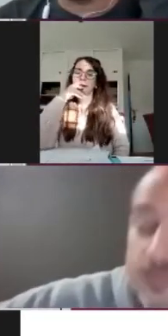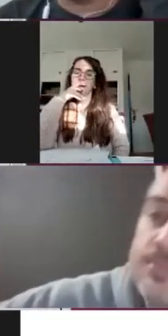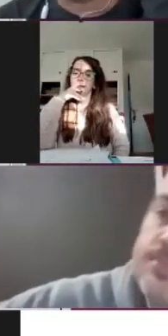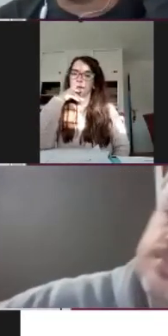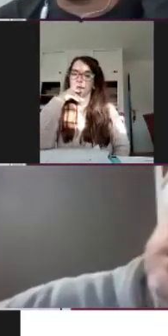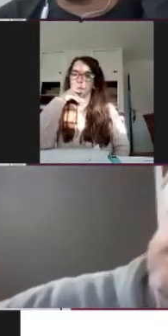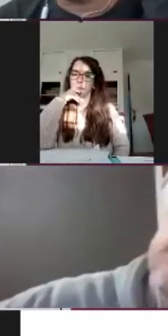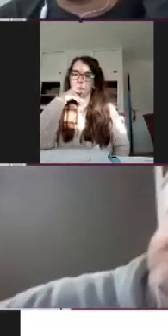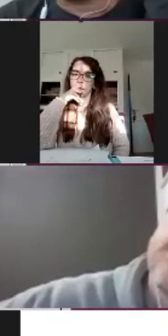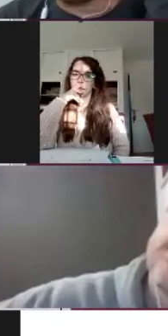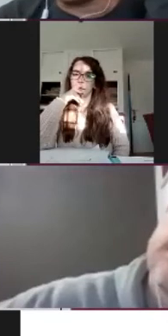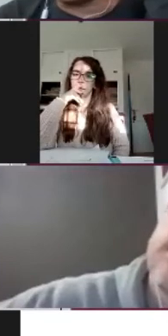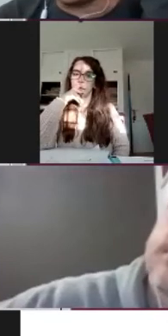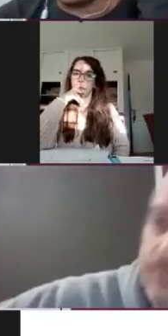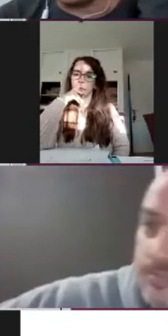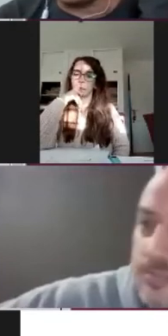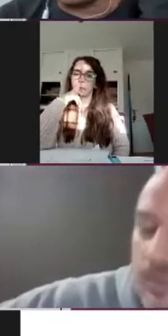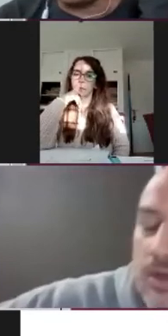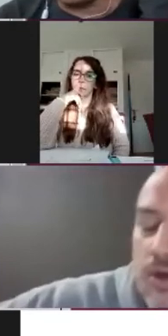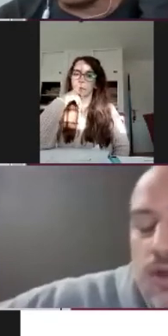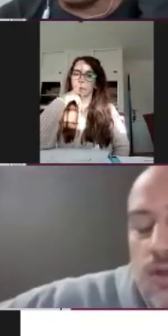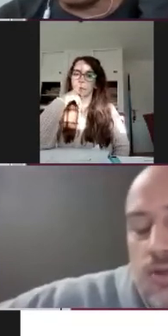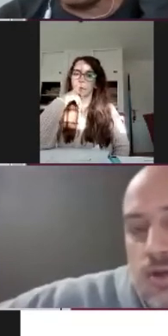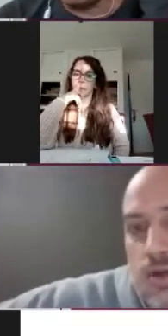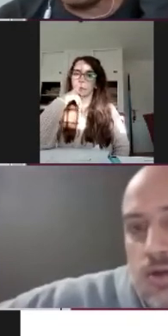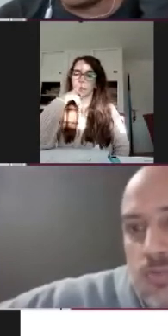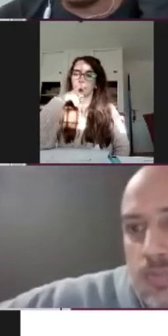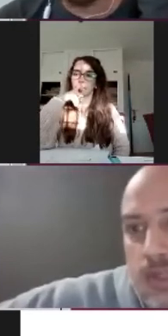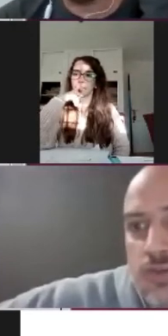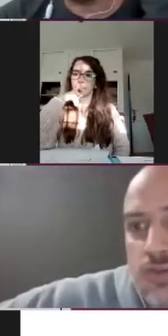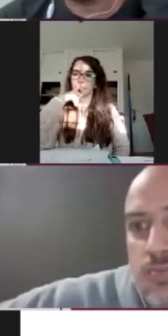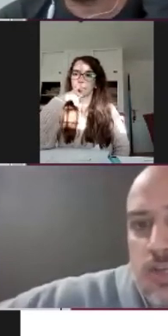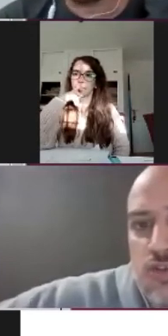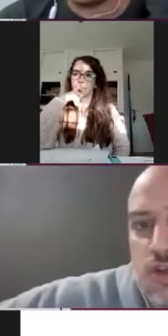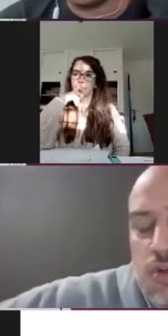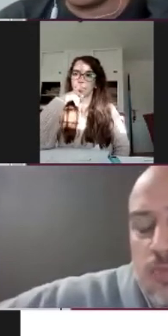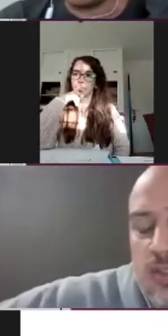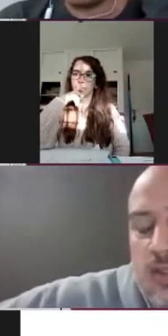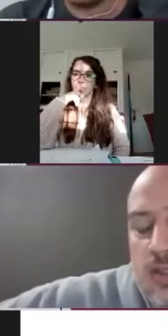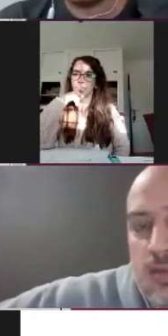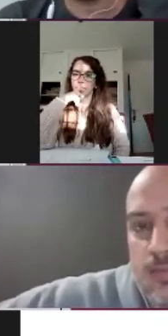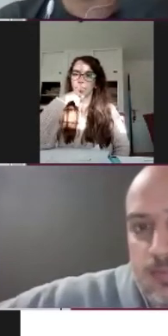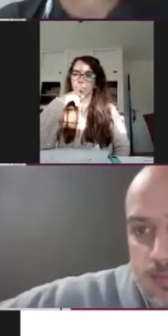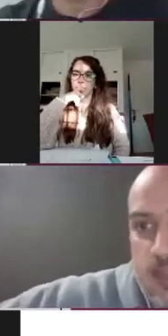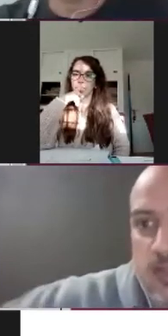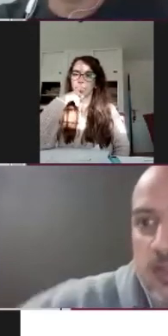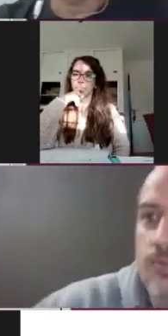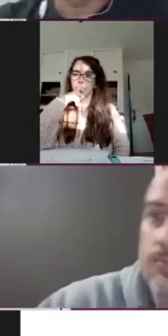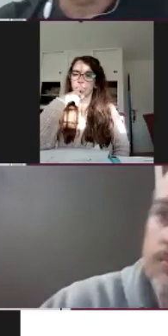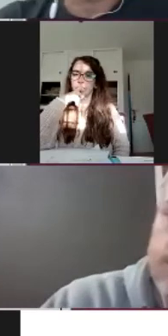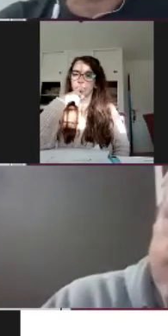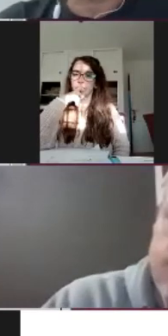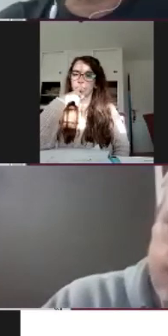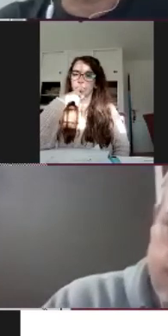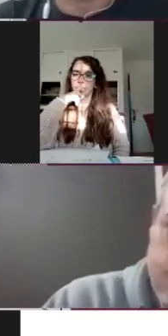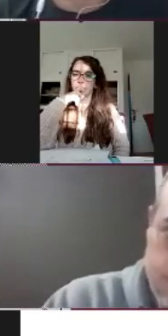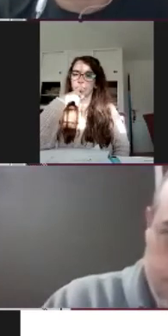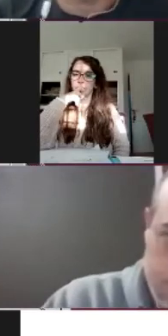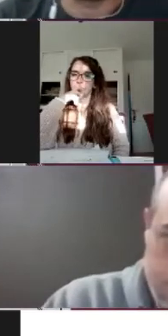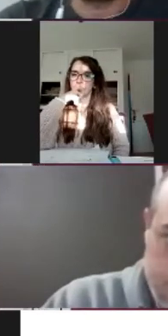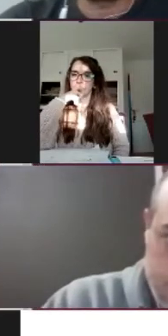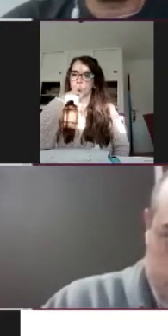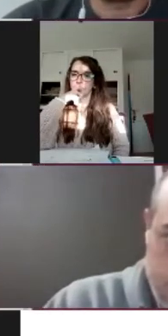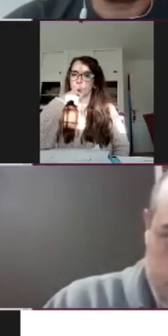Sí, después después del de marzo del 2007. 2007, creo que es el 70, si no me Correcto. Sí, está equivoco, bien. ¿no? ¿Eh? Marzo. Marzo del ¿Marzo era? 2007. Sí, Sí, por sí. eso. Por eso Bueno, pero ella le